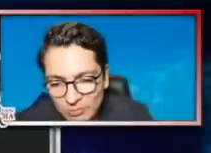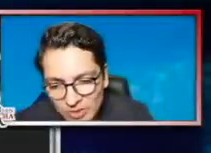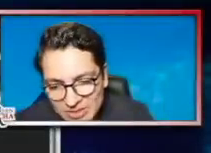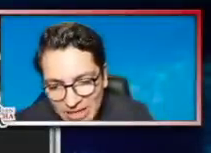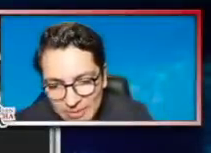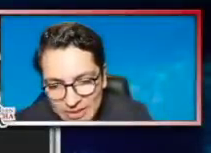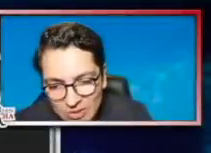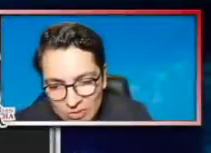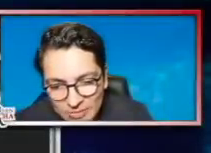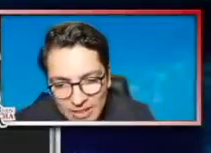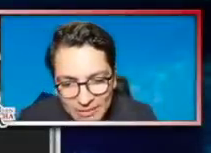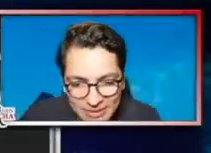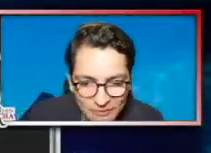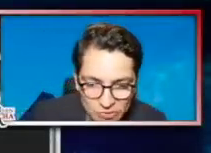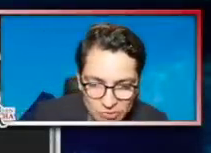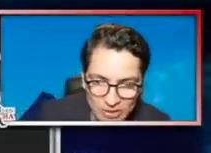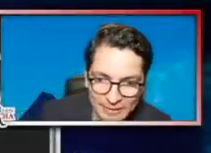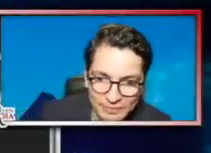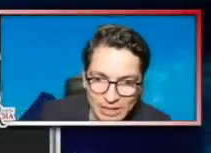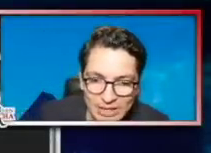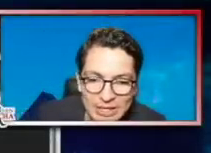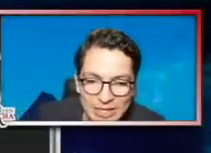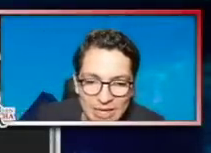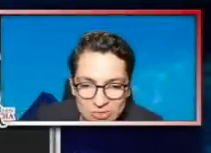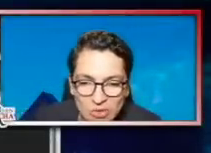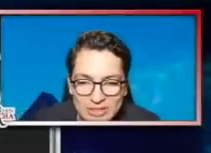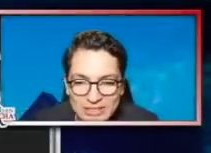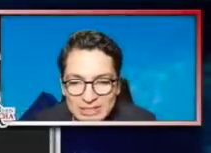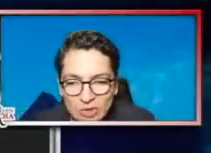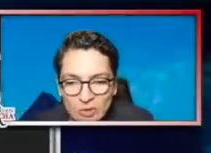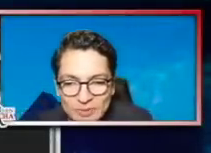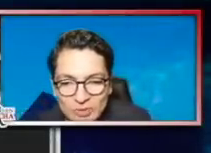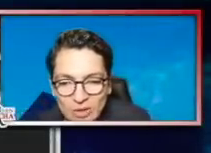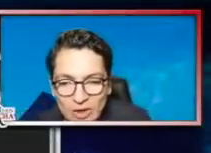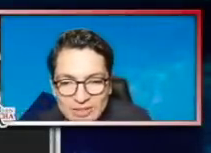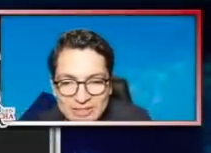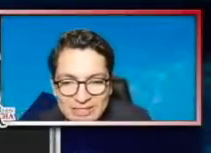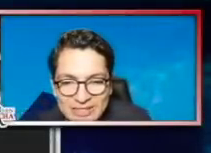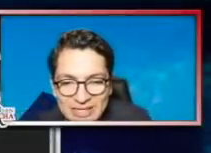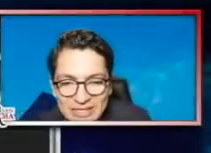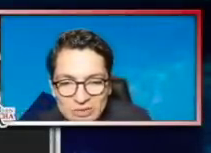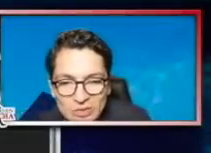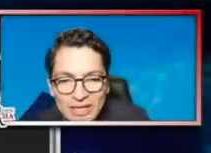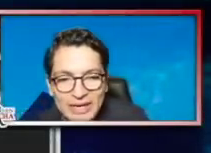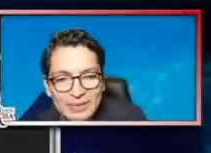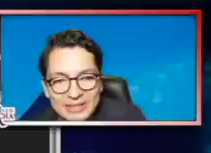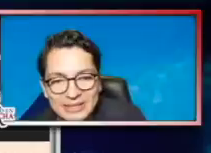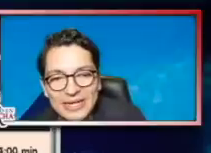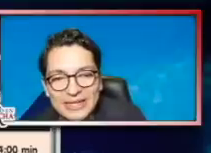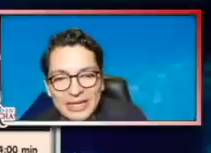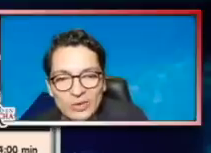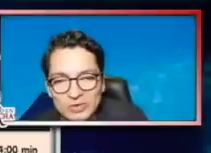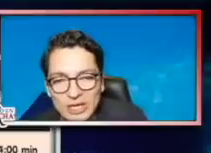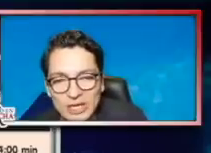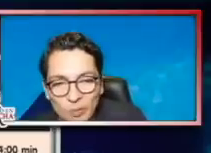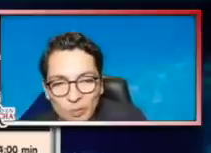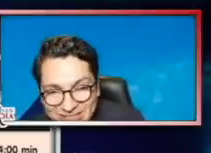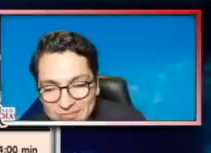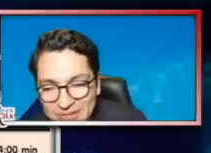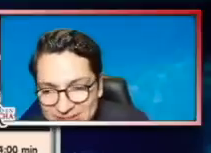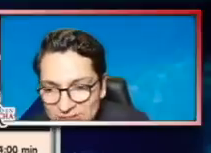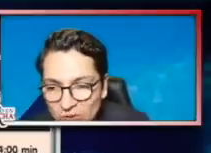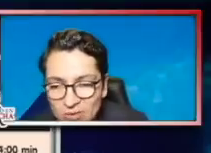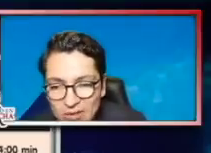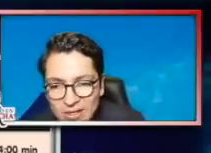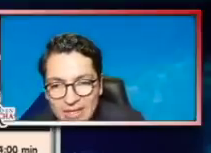que pues realmente no terminaban de funcionar y esto lo que está haciendo López Obrador ahorita está tratando tiene el daño causado por